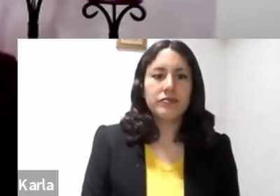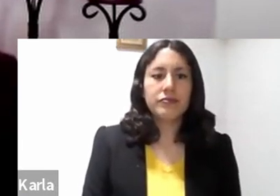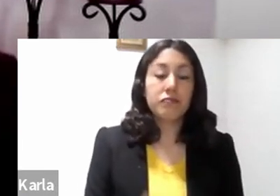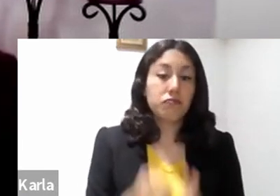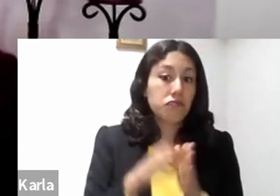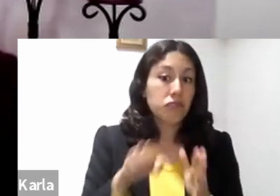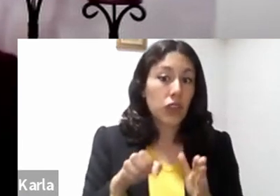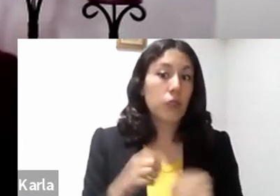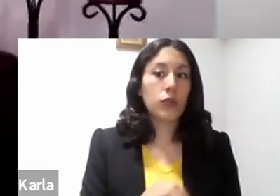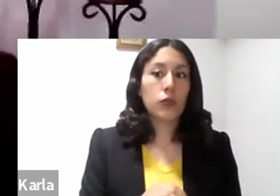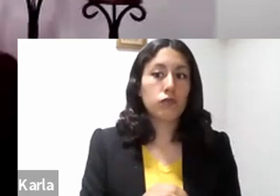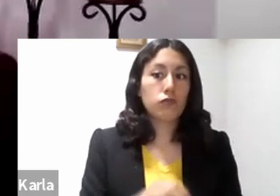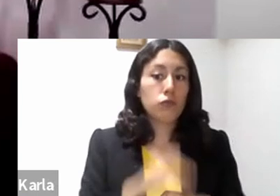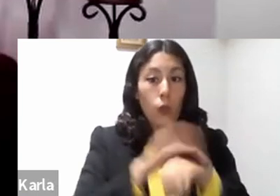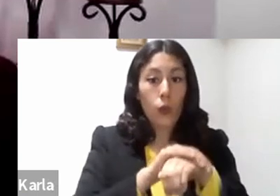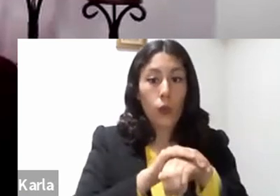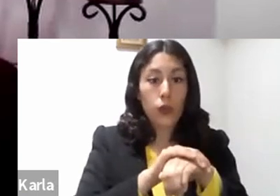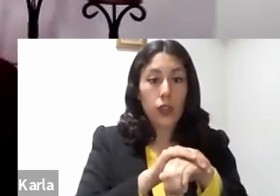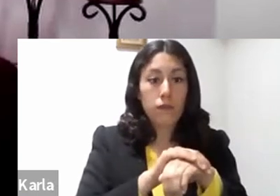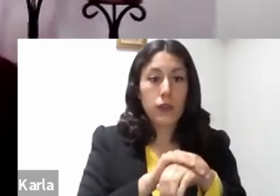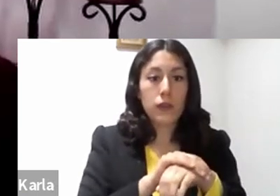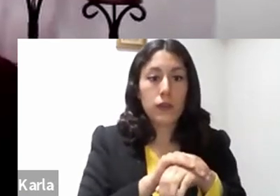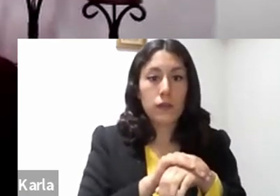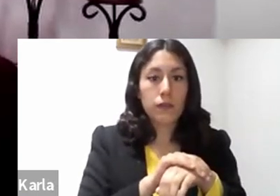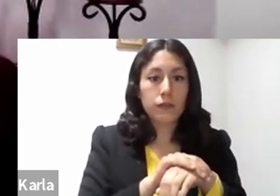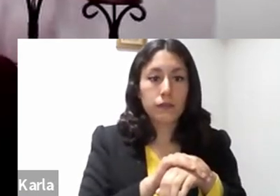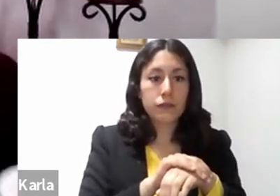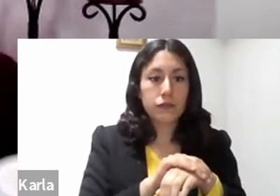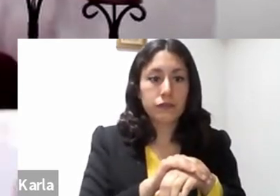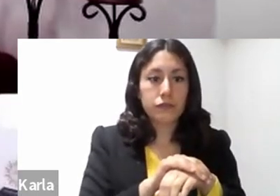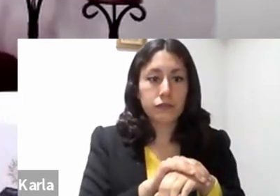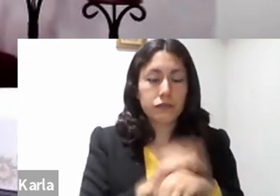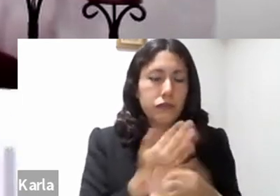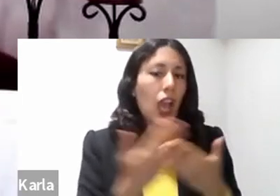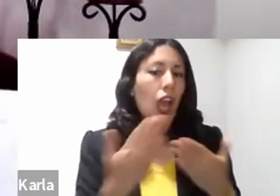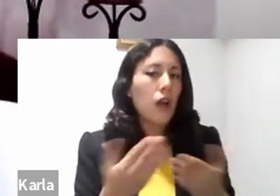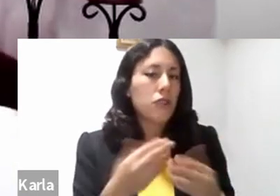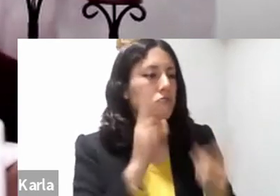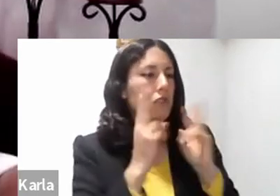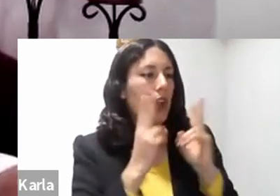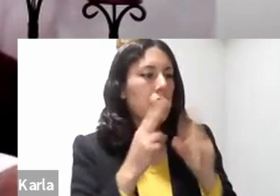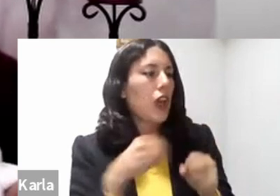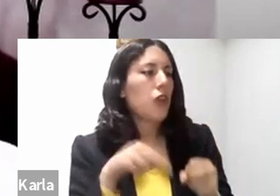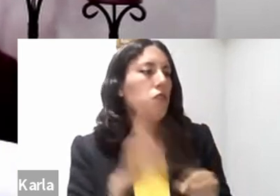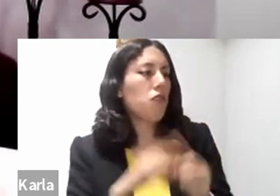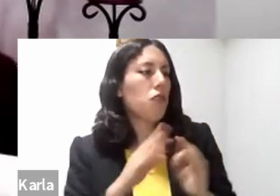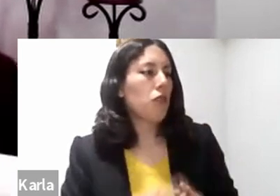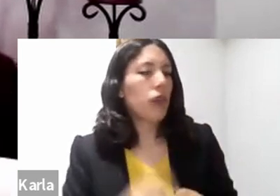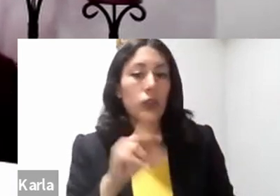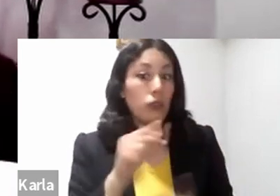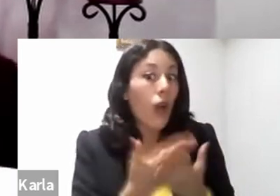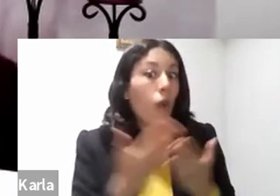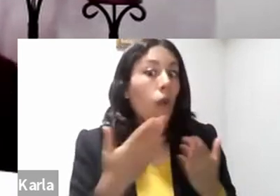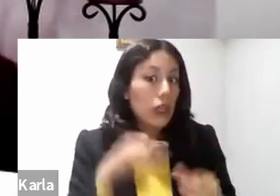amigo y esta vez no es una plática superficial sino que ahora vamos a tomarnos un café para hablar de un